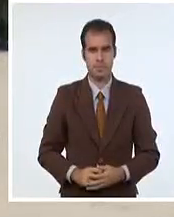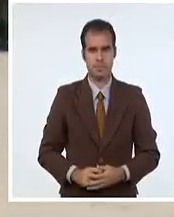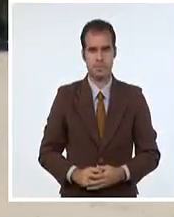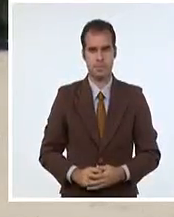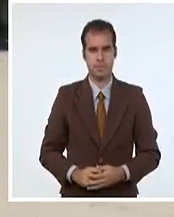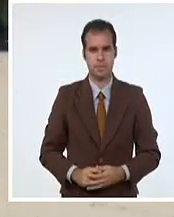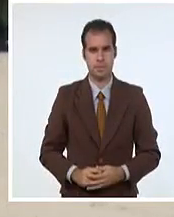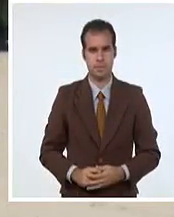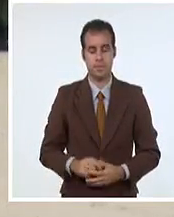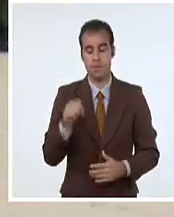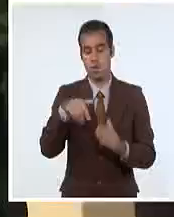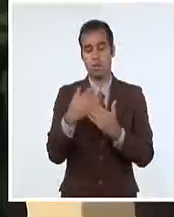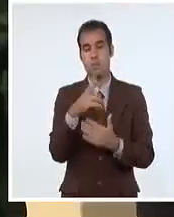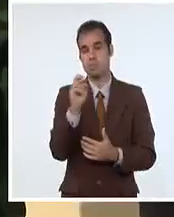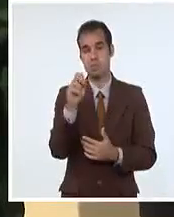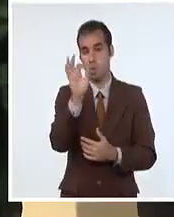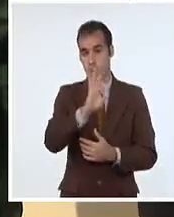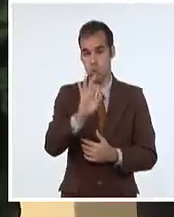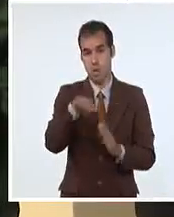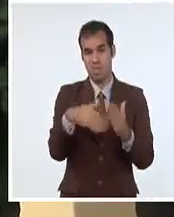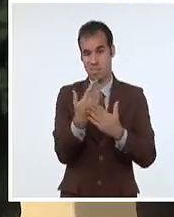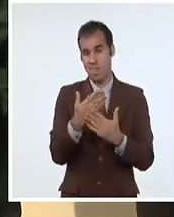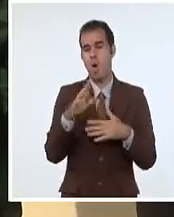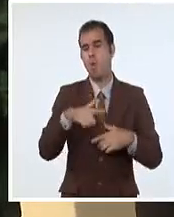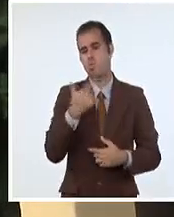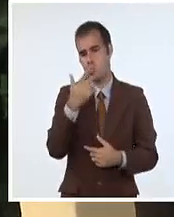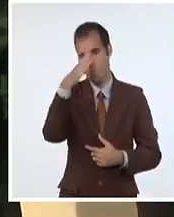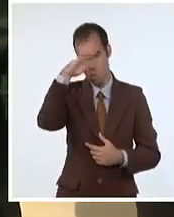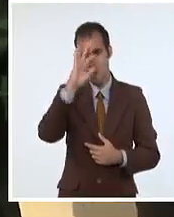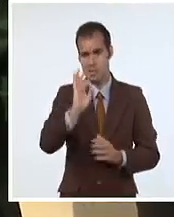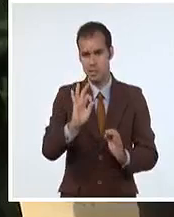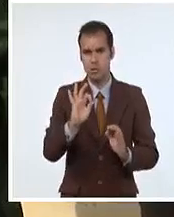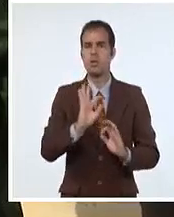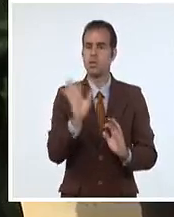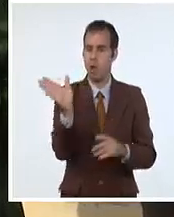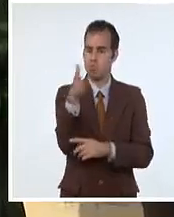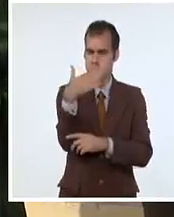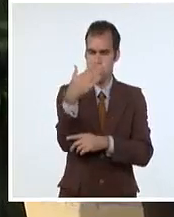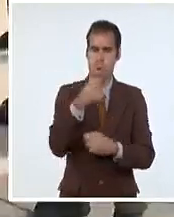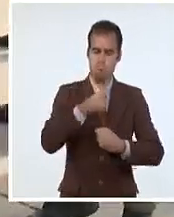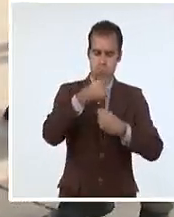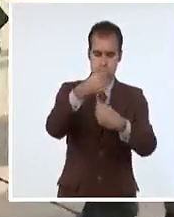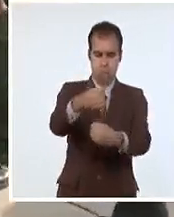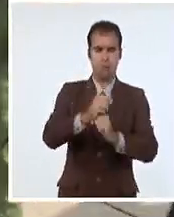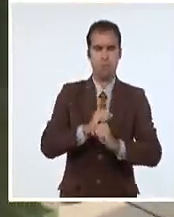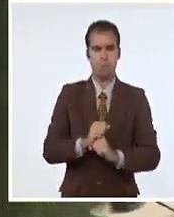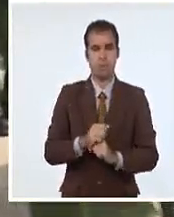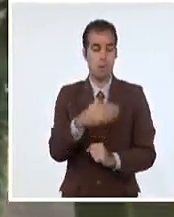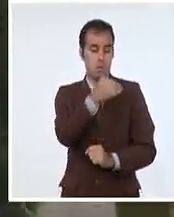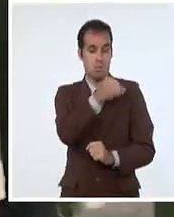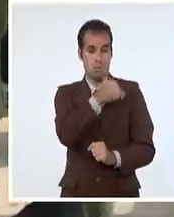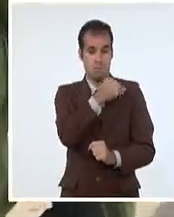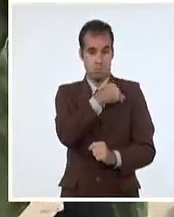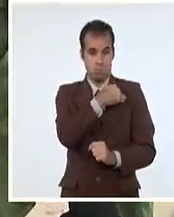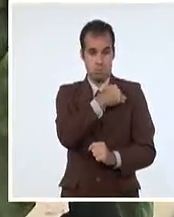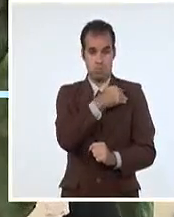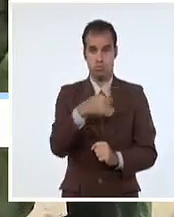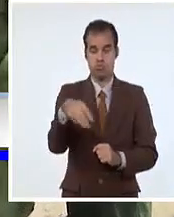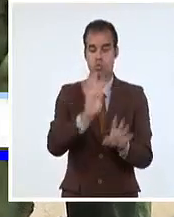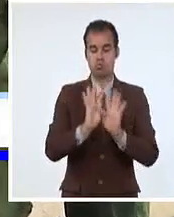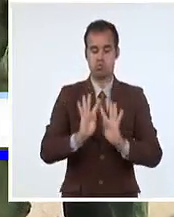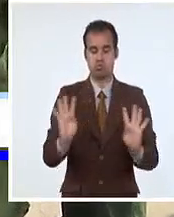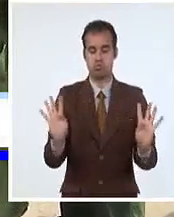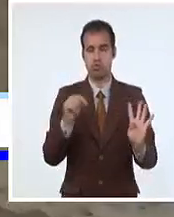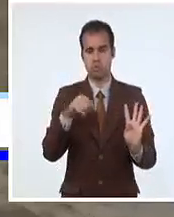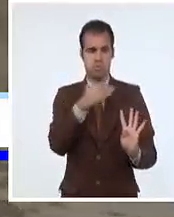Este 20 de octubre, Día de la Cultura Cubana, se realizó la entrega. En ceremonia militar, los integrantes de la Escuela Nacional de